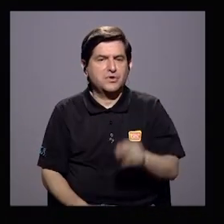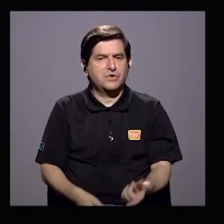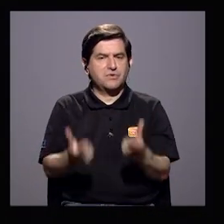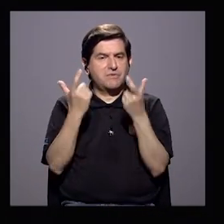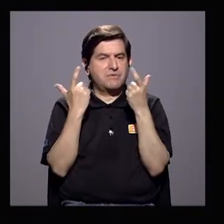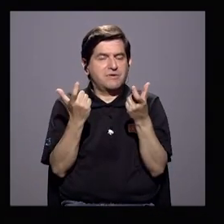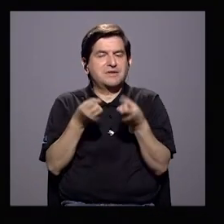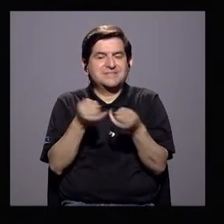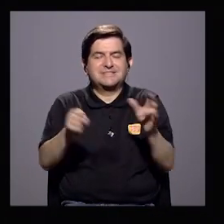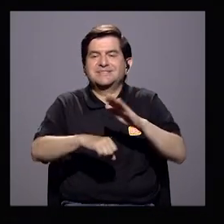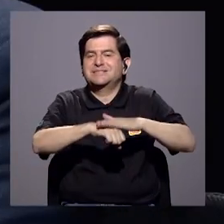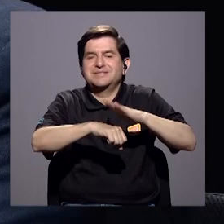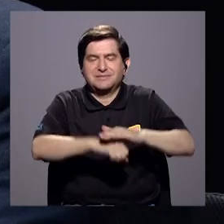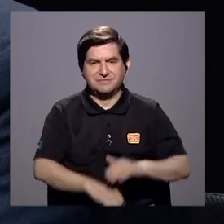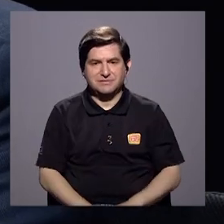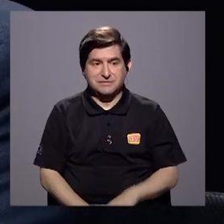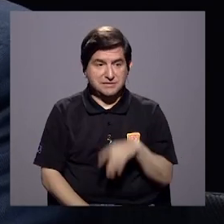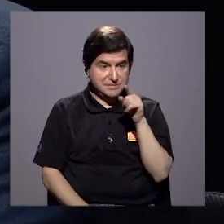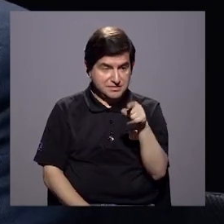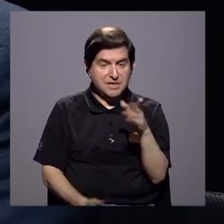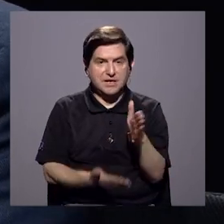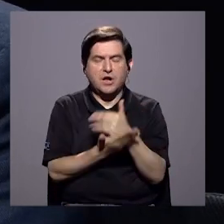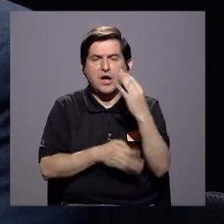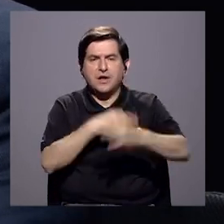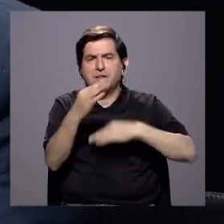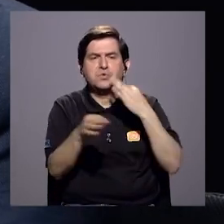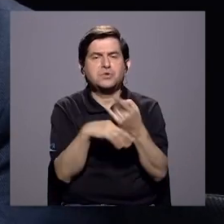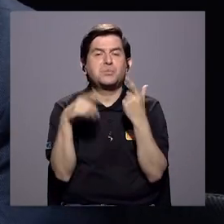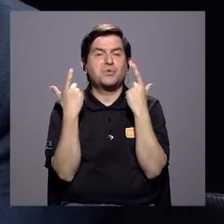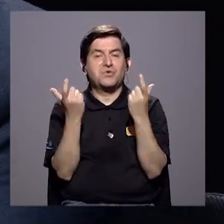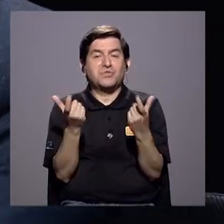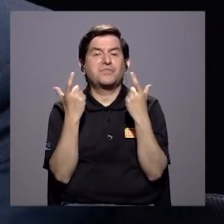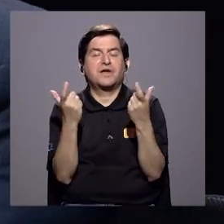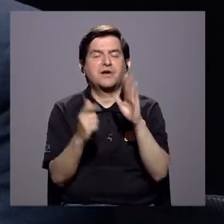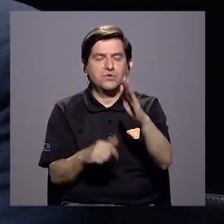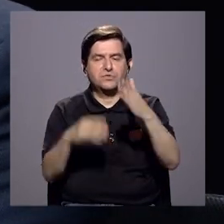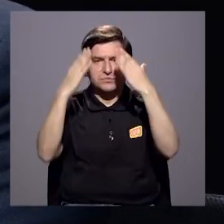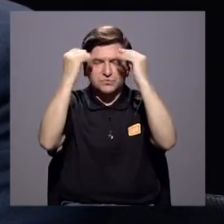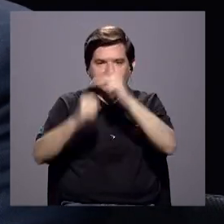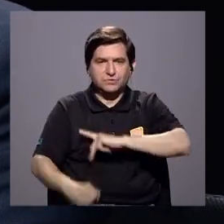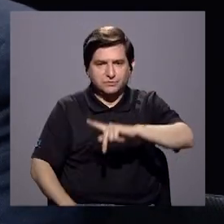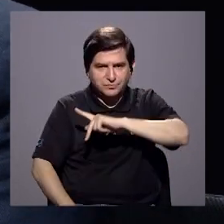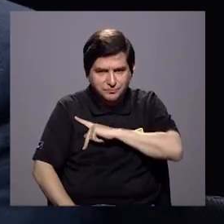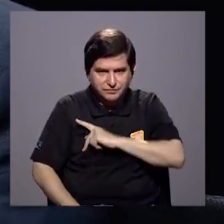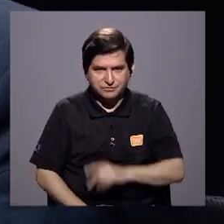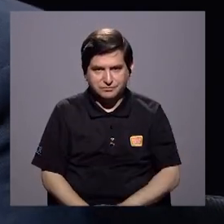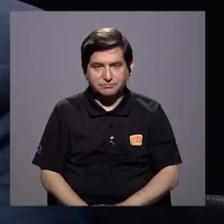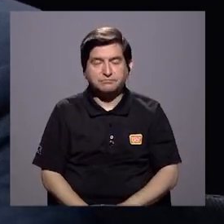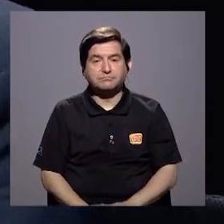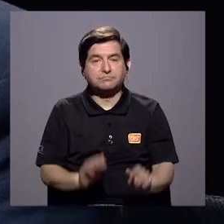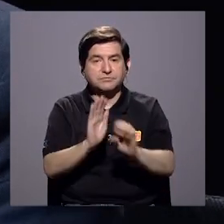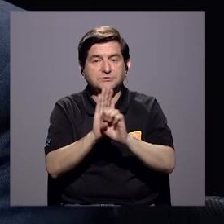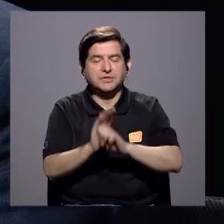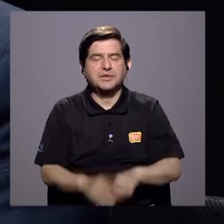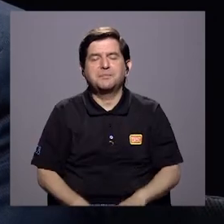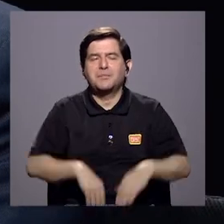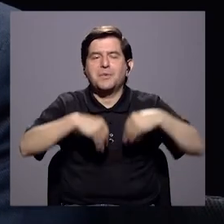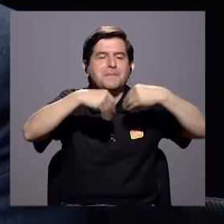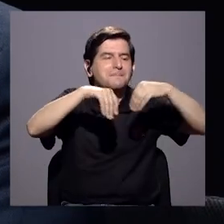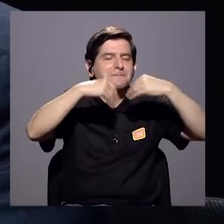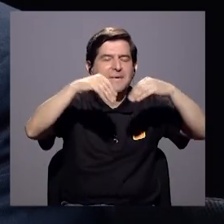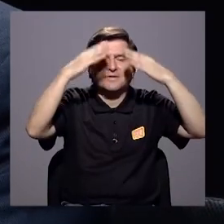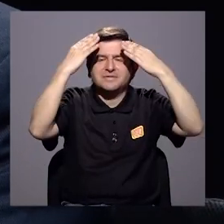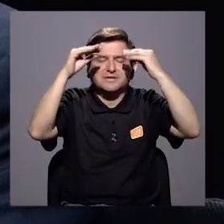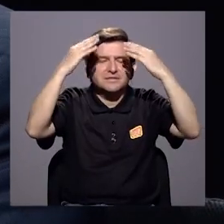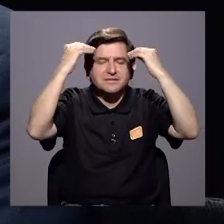con los mismos sin su permiso porque si están haciendo alguna especie de lucro con sus datos personales como las típicas ventas de